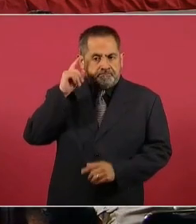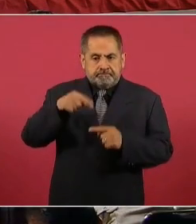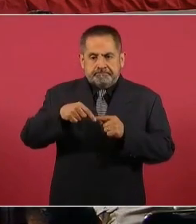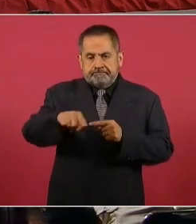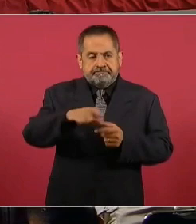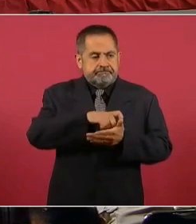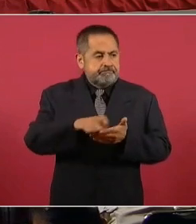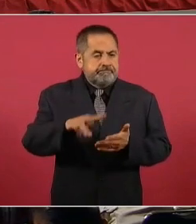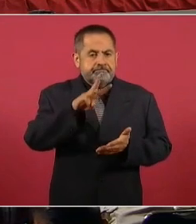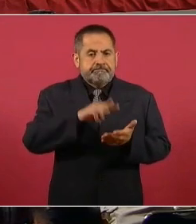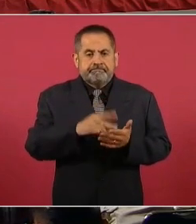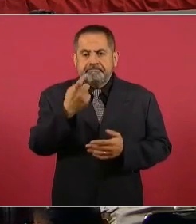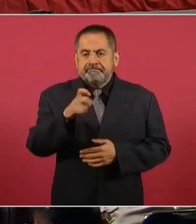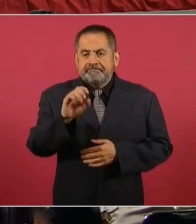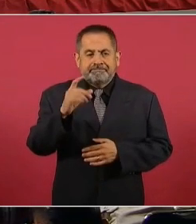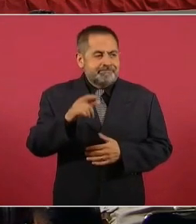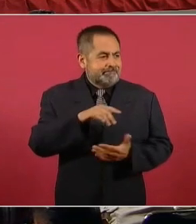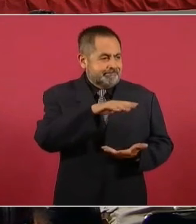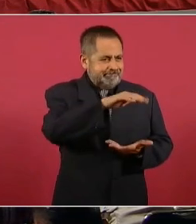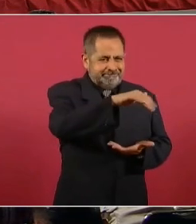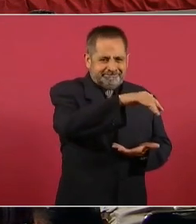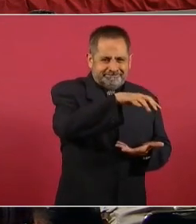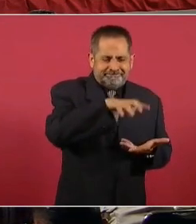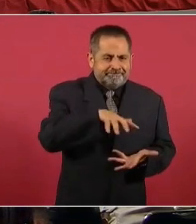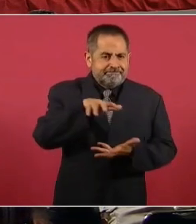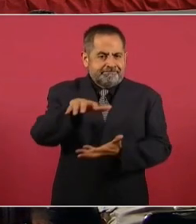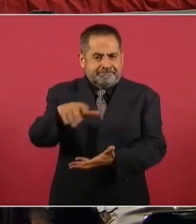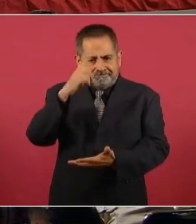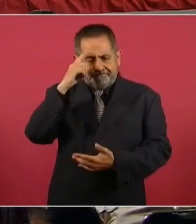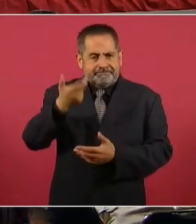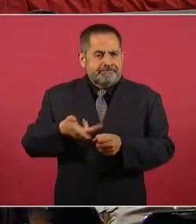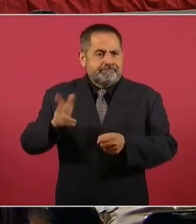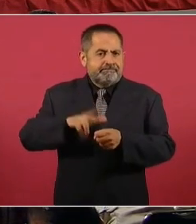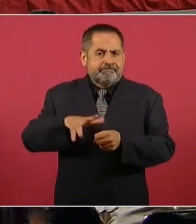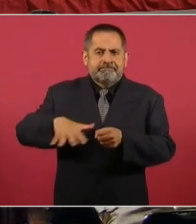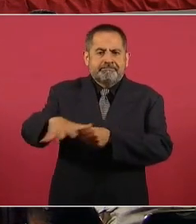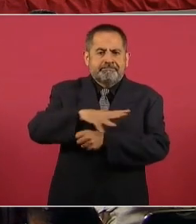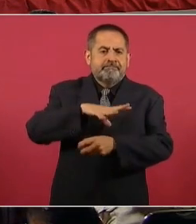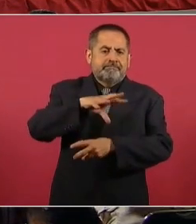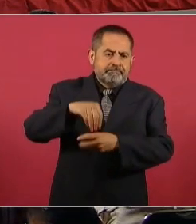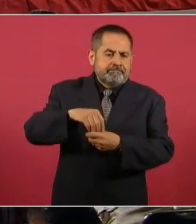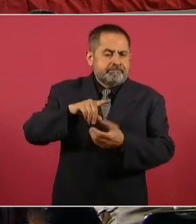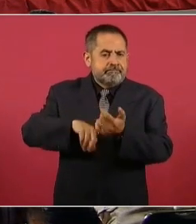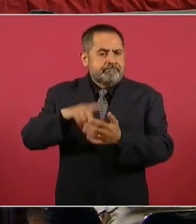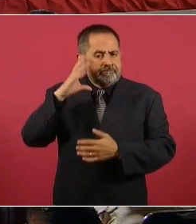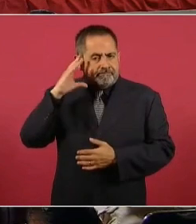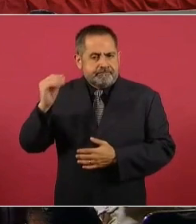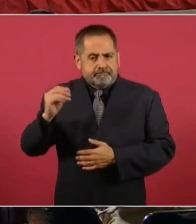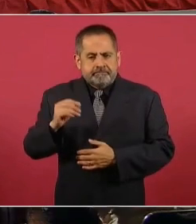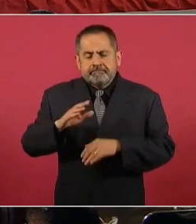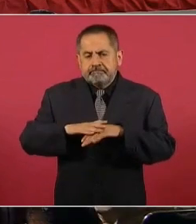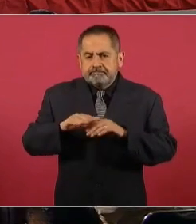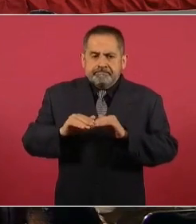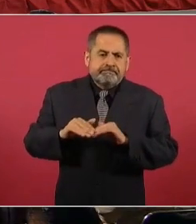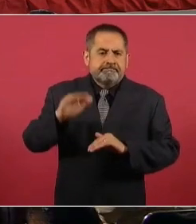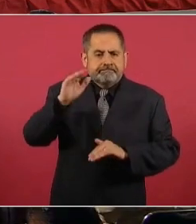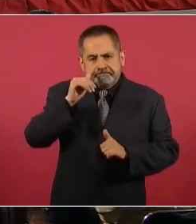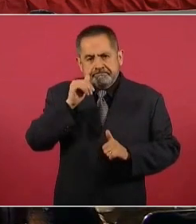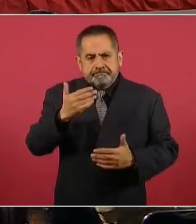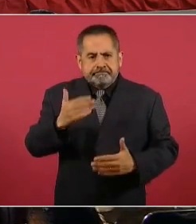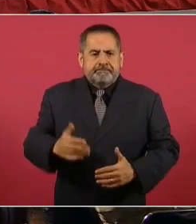avance del 17 por ciento en primer nivel y 17.5 por ciento de avance en el segundo nivel de atención